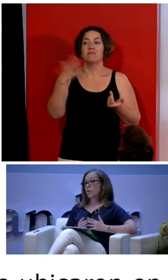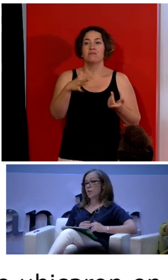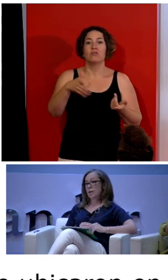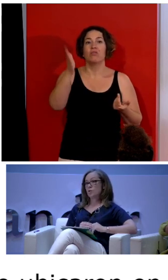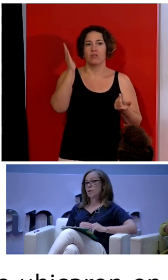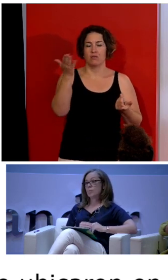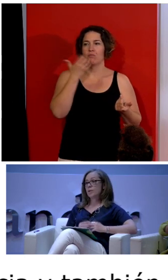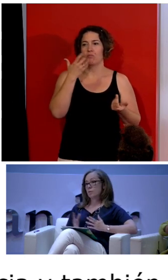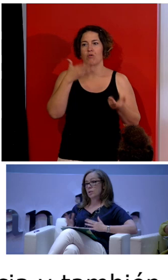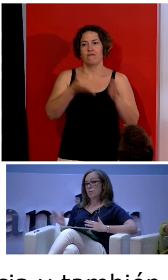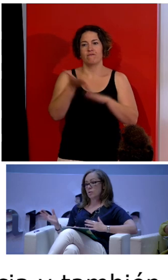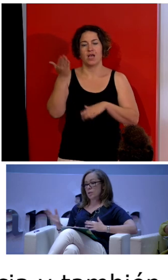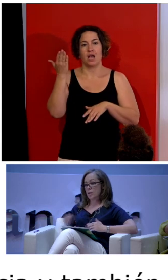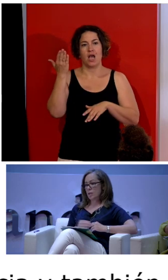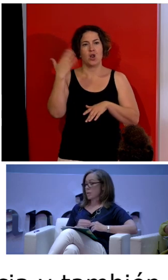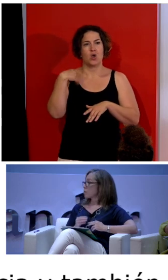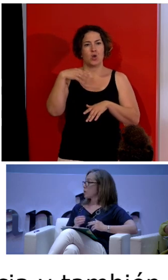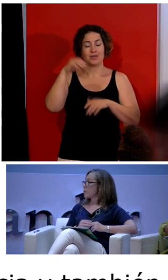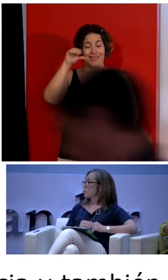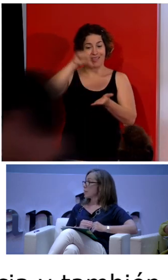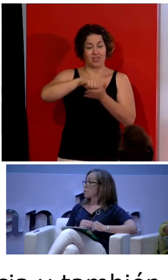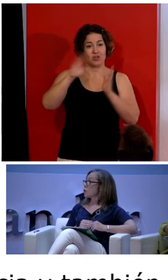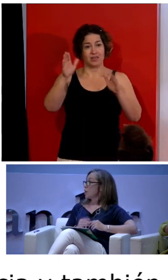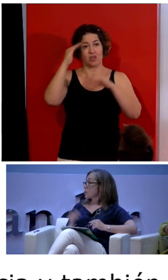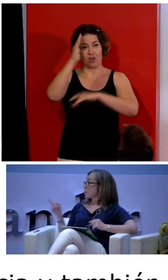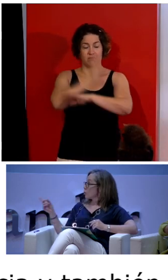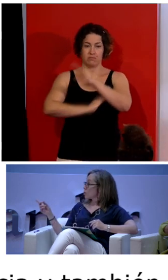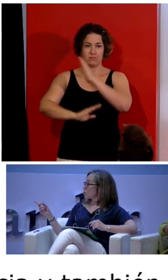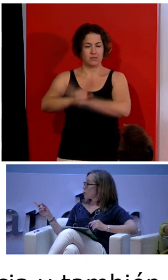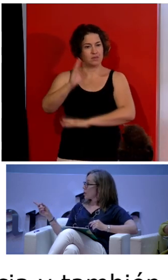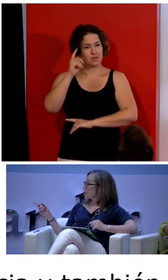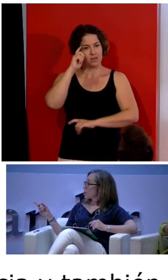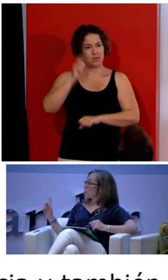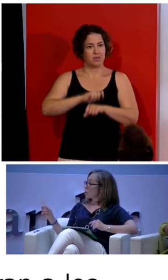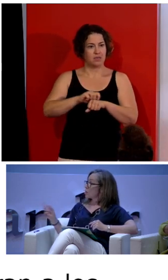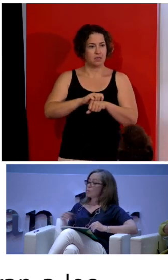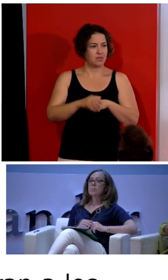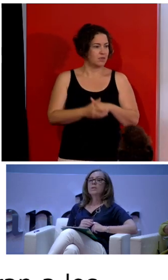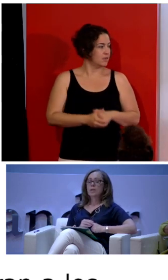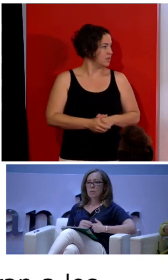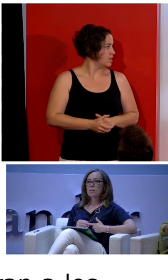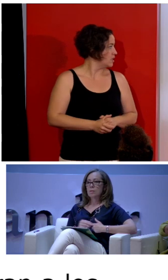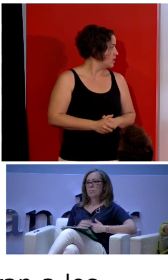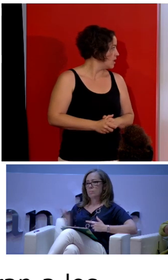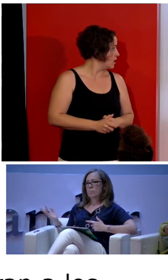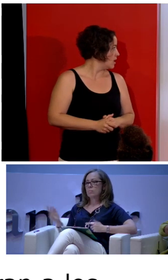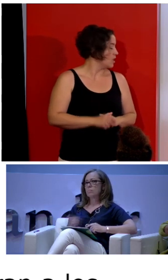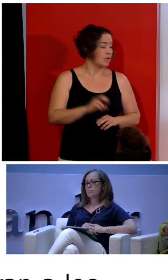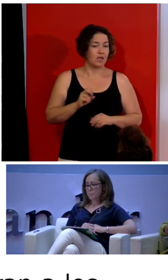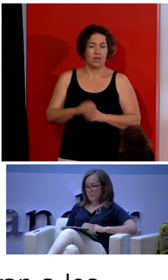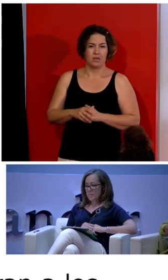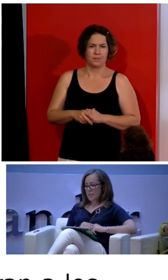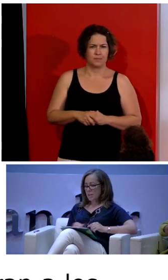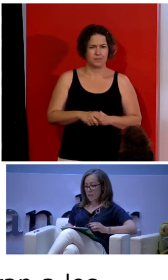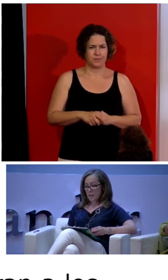decidió que fueran a los campi, los centros de atención a minusvalidos psíquicos y otra... Y una unidad administrativa de la Gerencia Territorial de